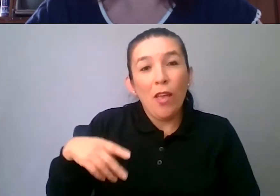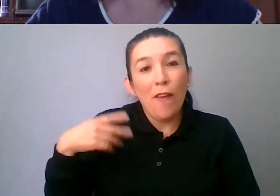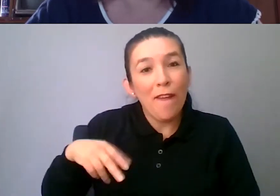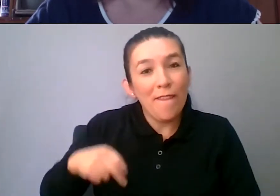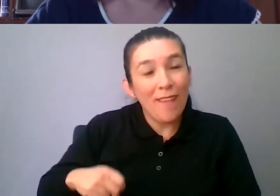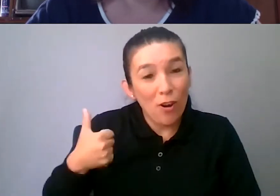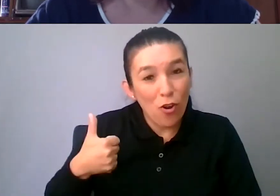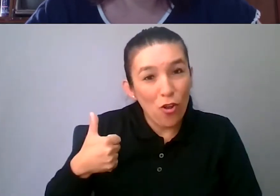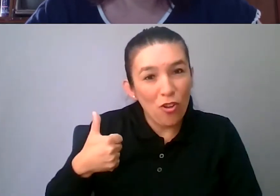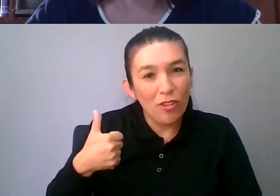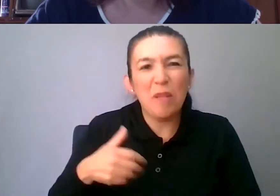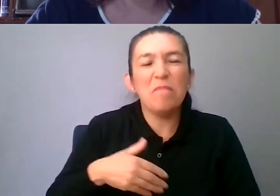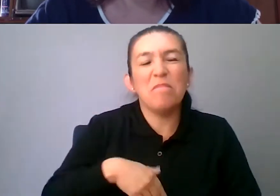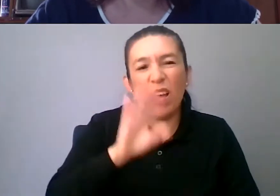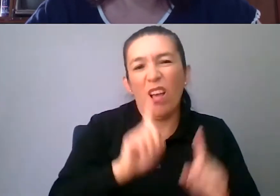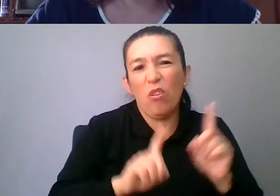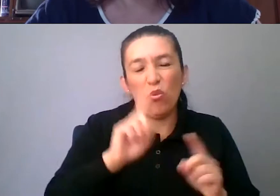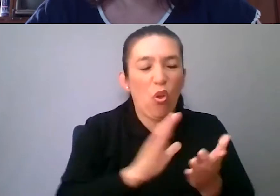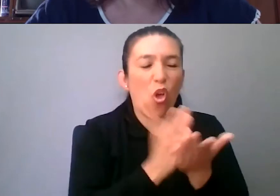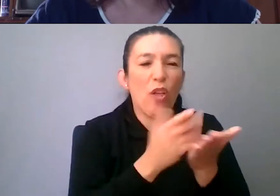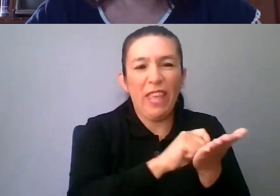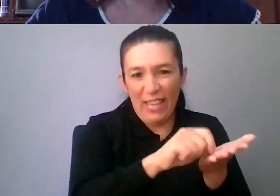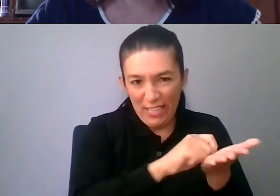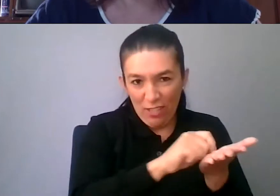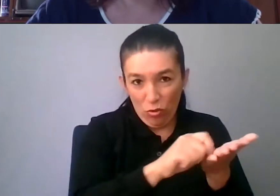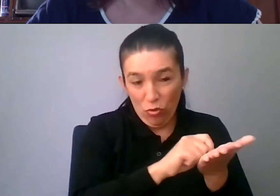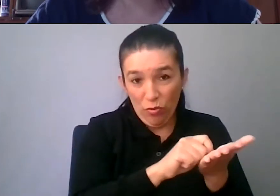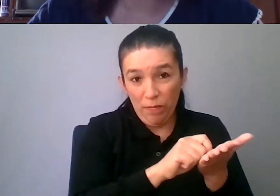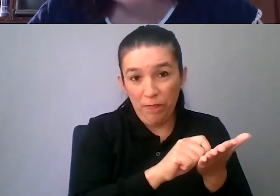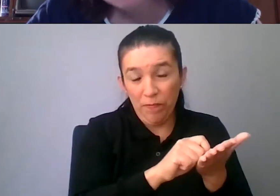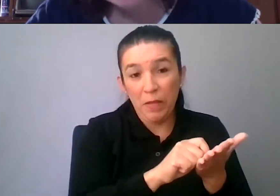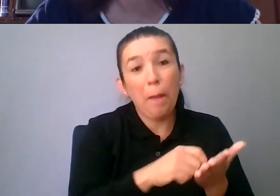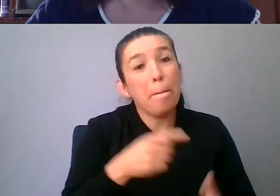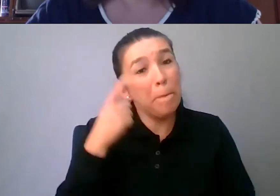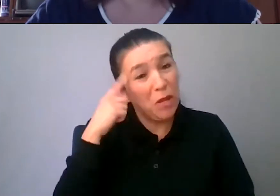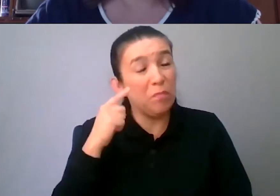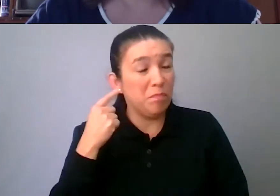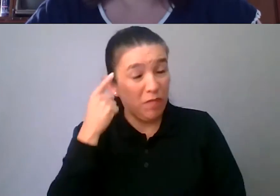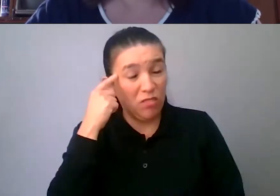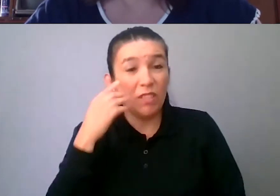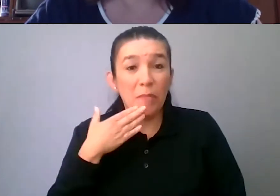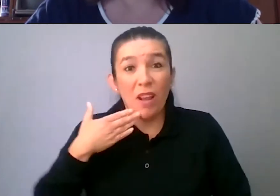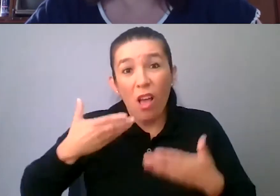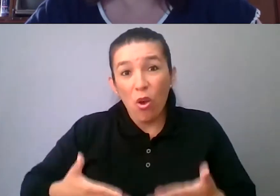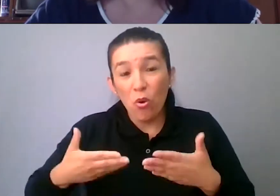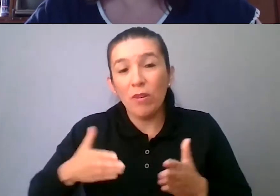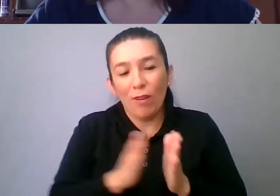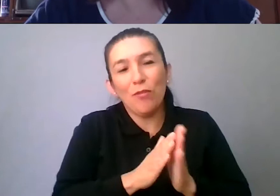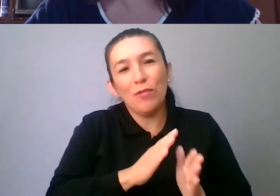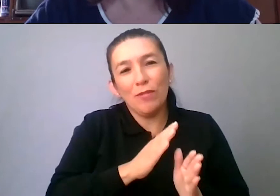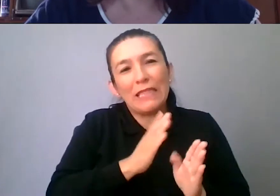por sobre otras. Pero yo pienso que también estamos ahora, afortunadamente, en una época que